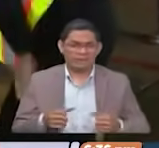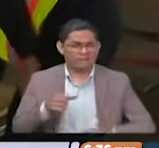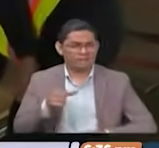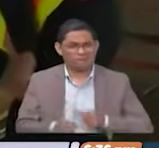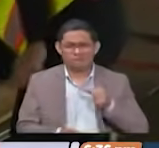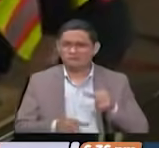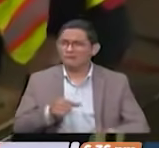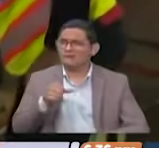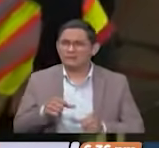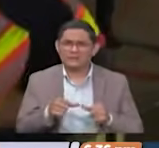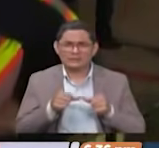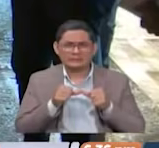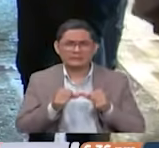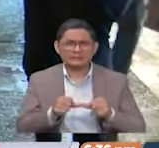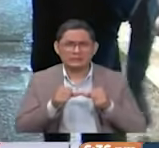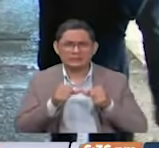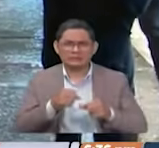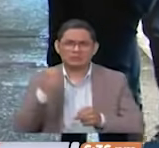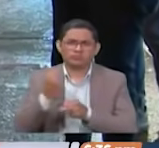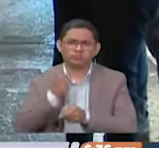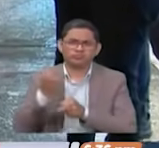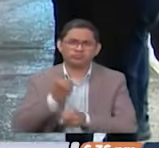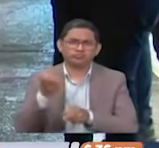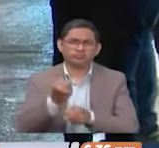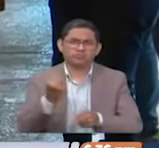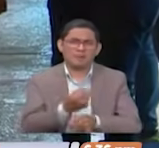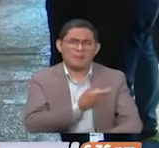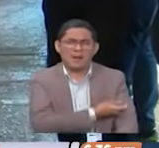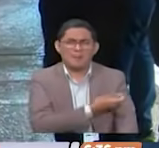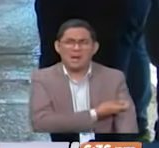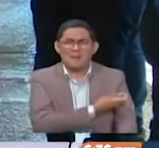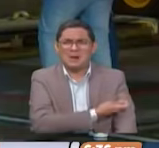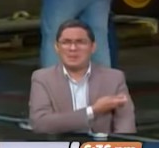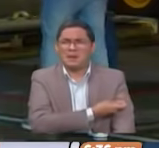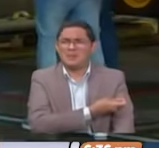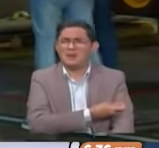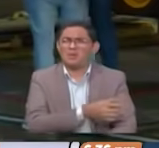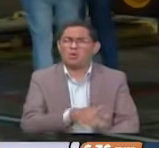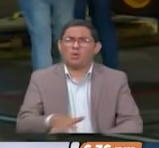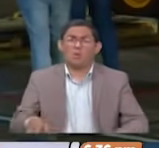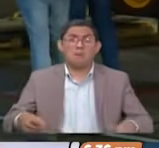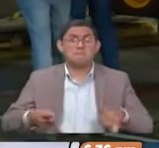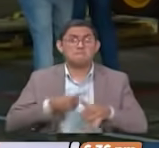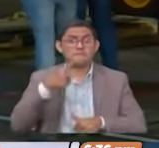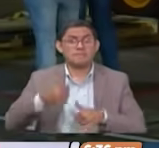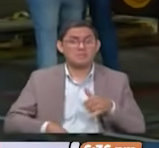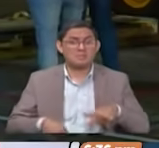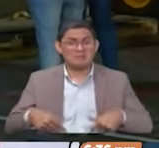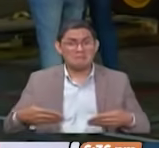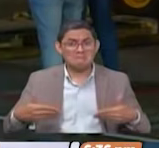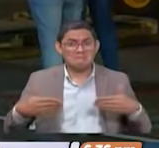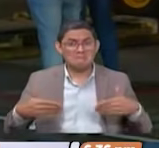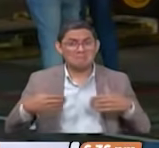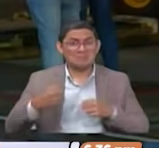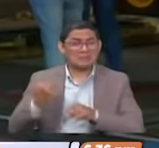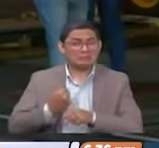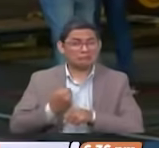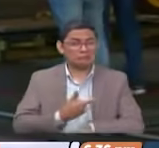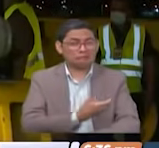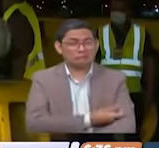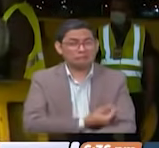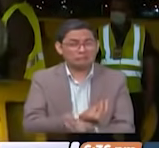reforzando este histórico proceso de vacunación nunca ha visto en nuestra historia republicana